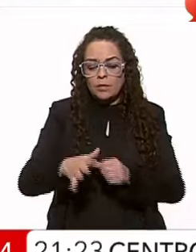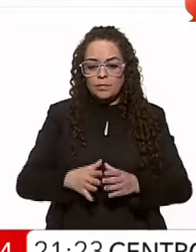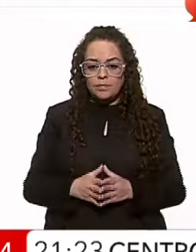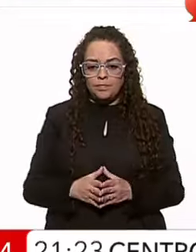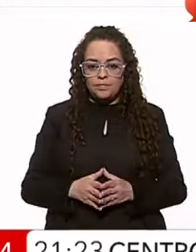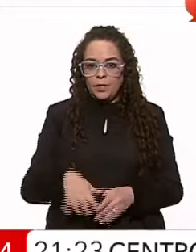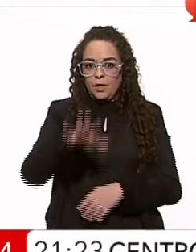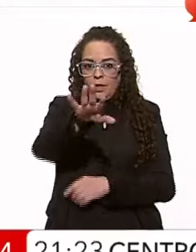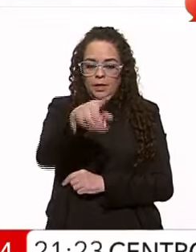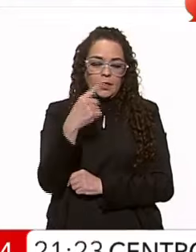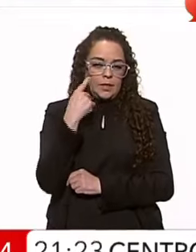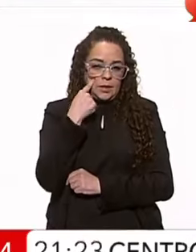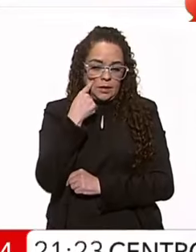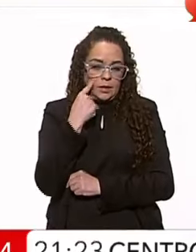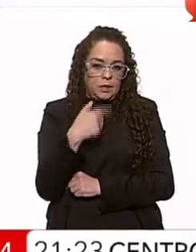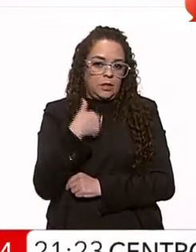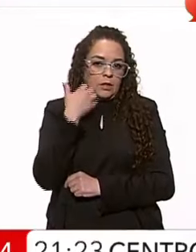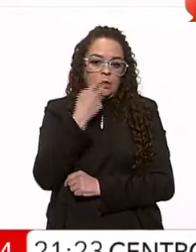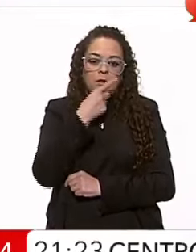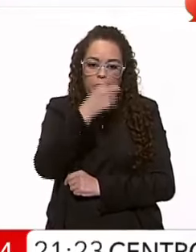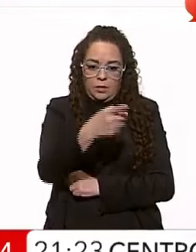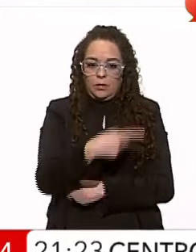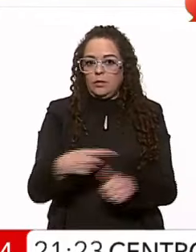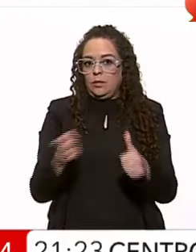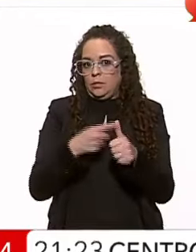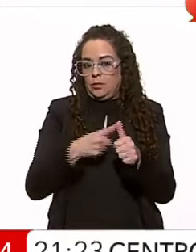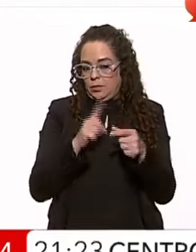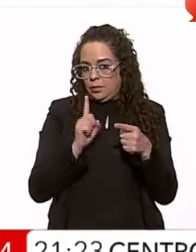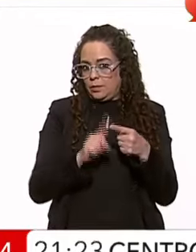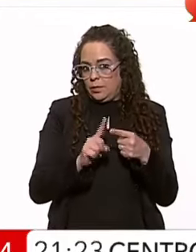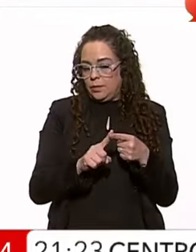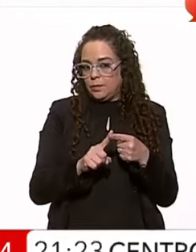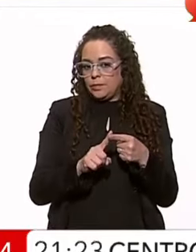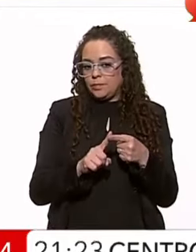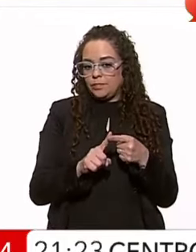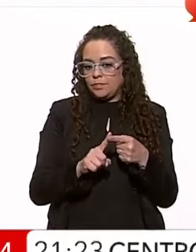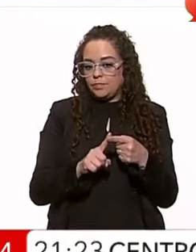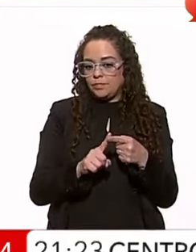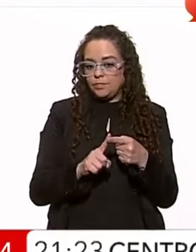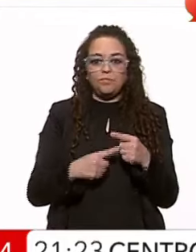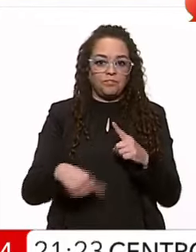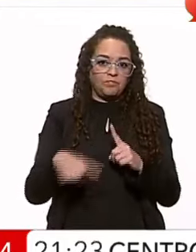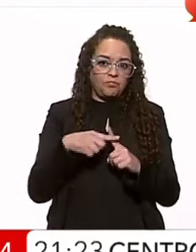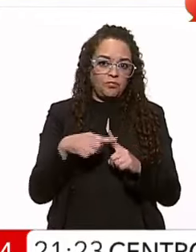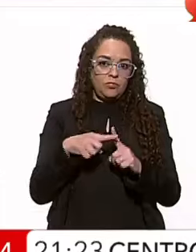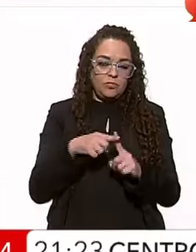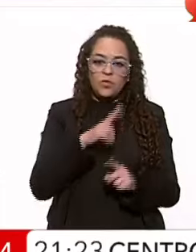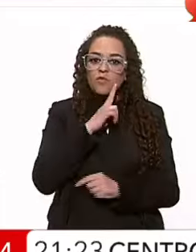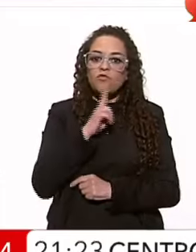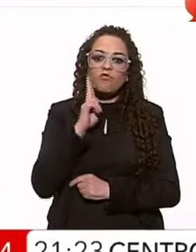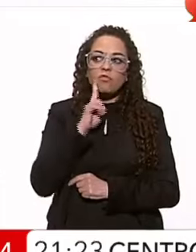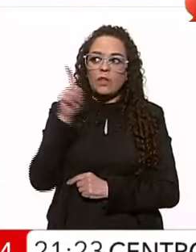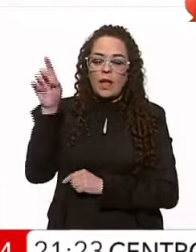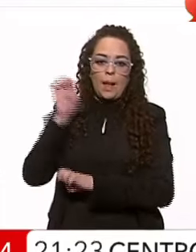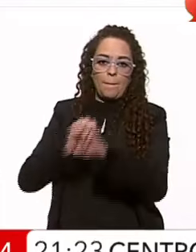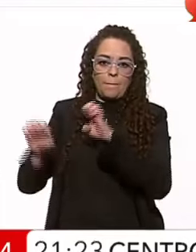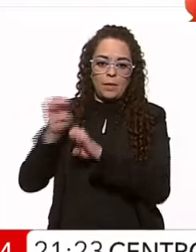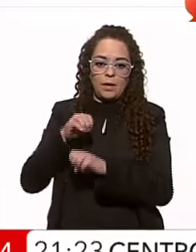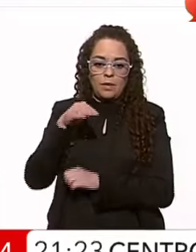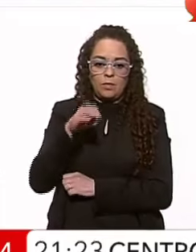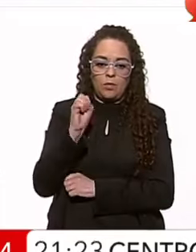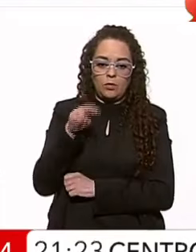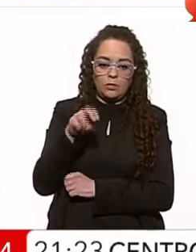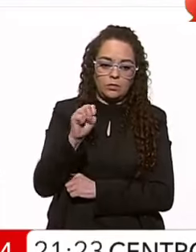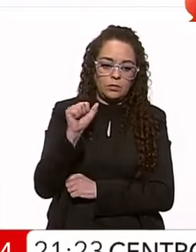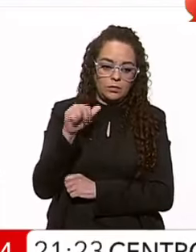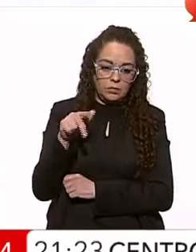Mire, en primer lugar, quiero comentar que me parece una noticia positiva que la empresa Monsanto, ¿no es cierto?, haya